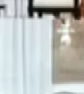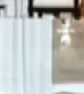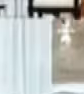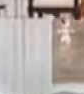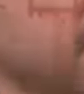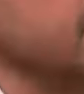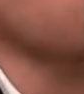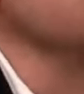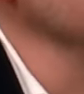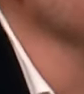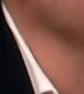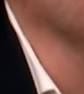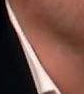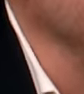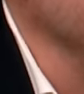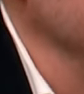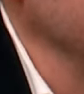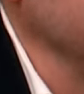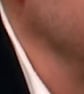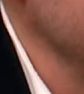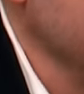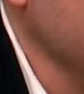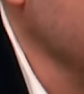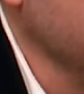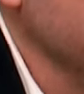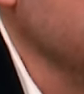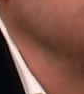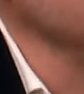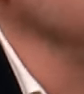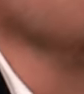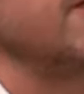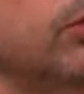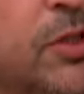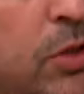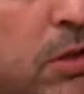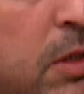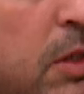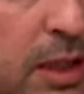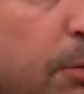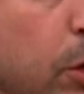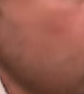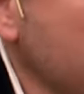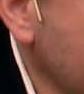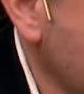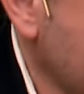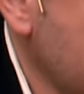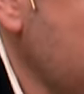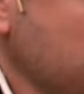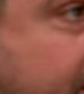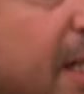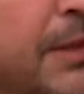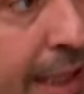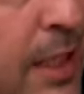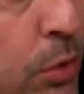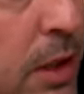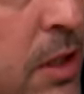al revés a ver quin erismo te justificaba que apostaba que le decía no no gastamos el doble en educación gastamos el doble en rutas pero después te